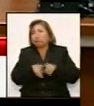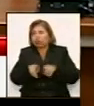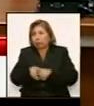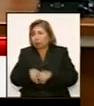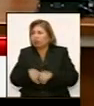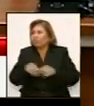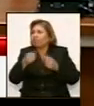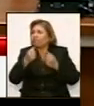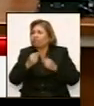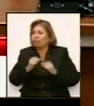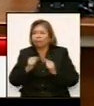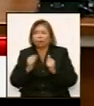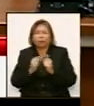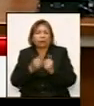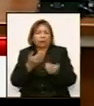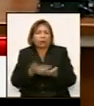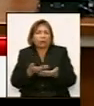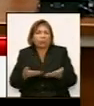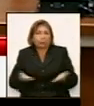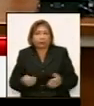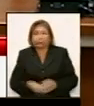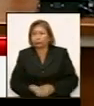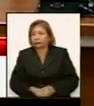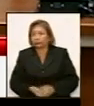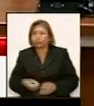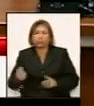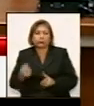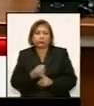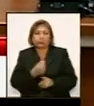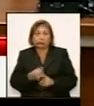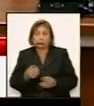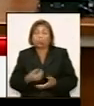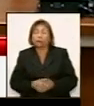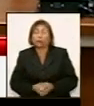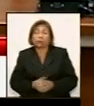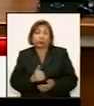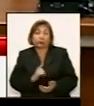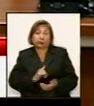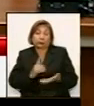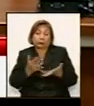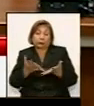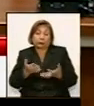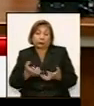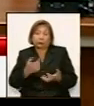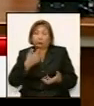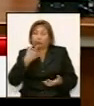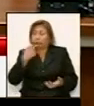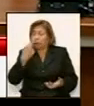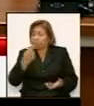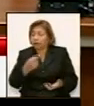para potenciar estos tipos de violencia. Yo quisiera aprovechar para destacar